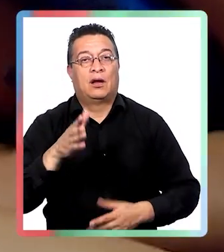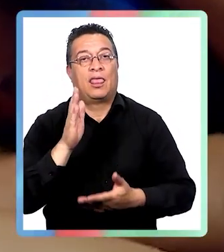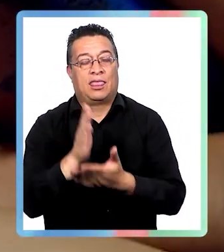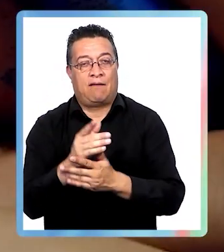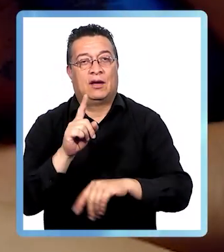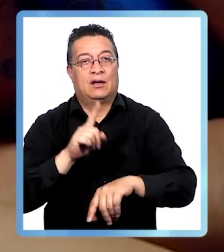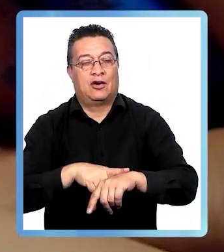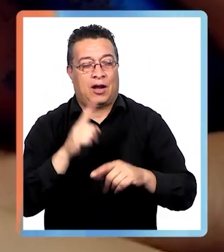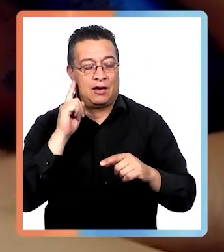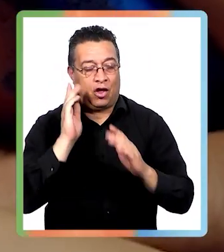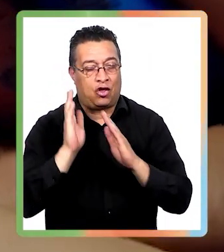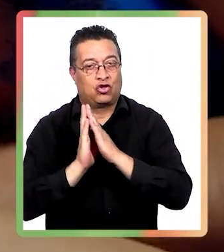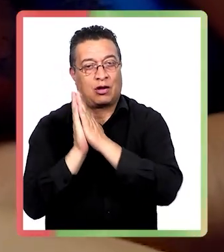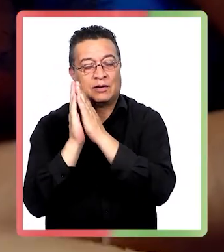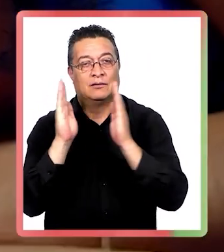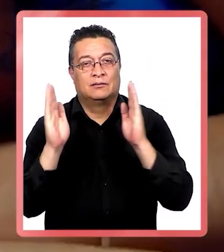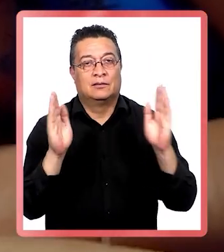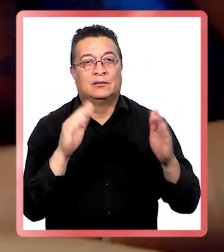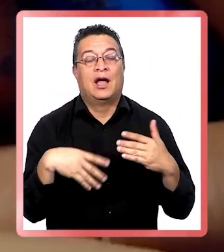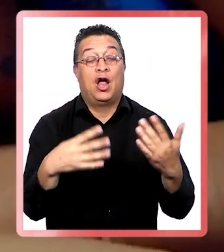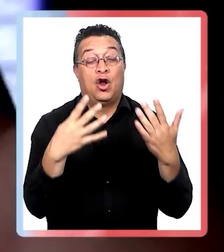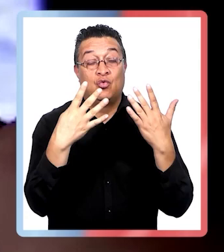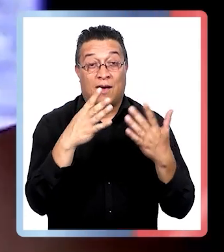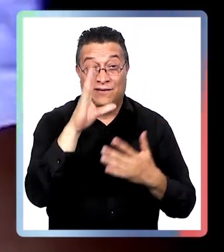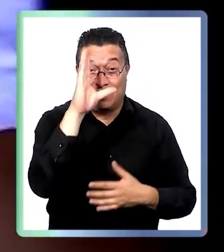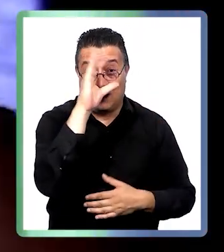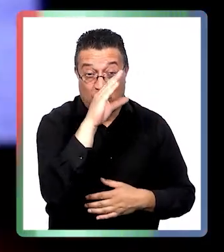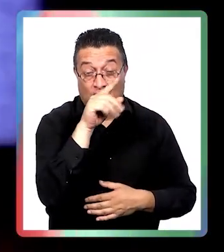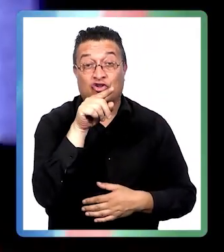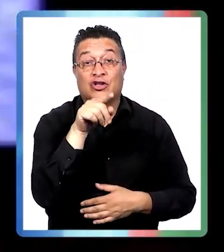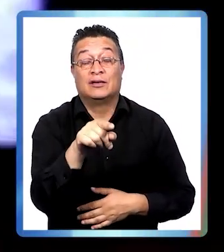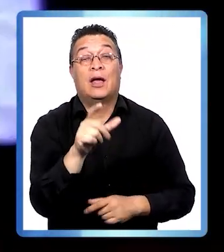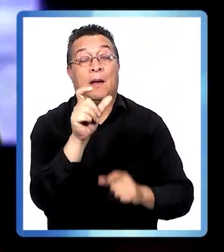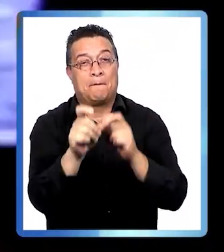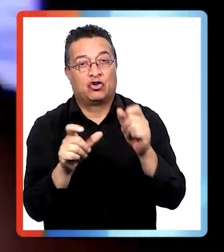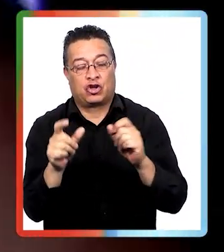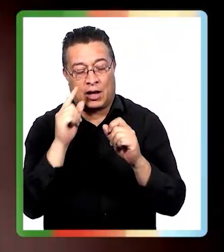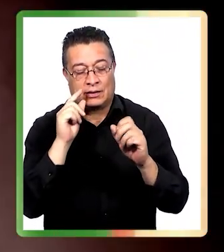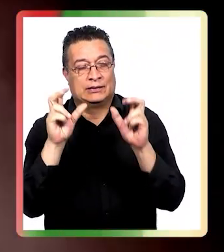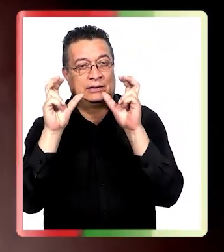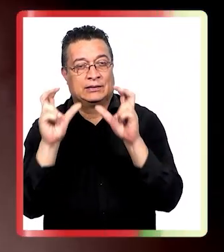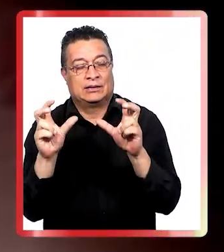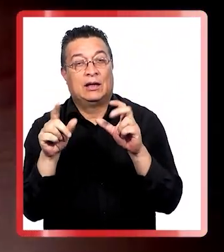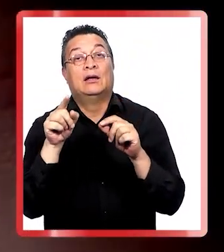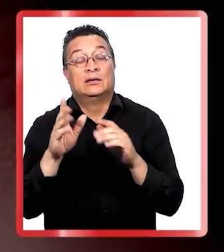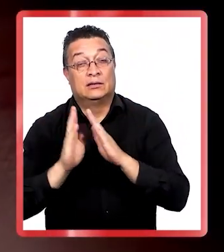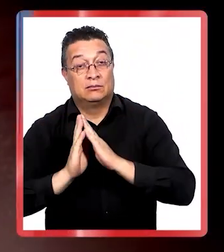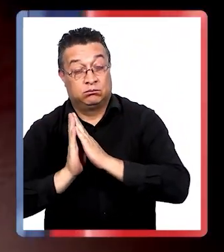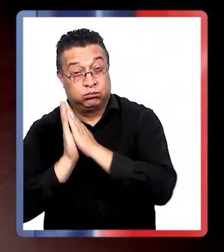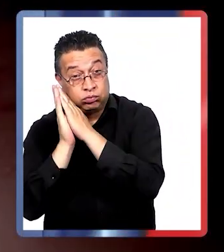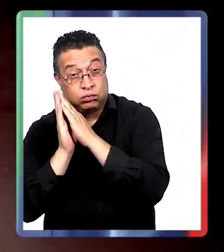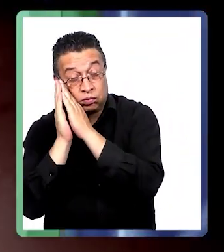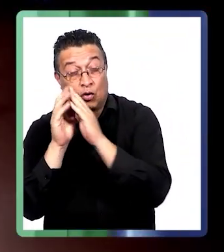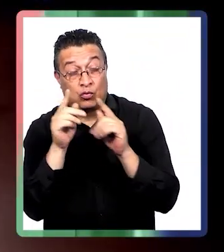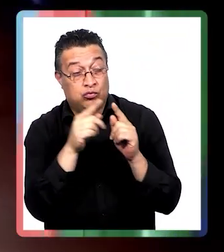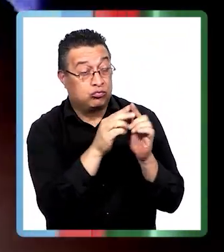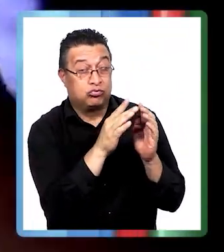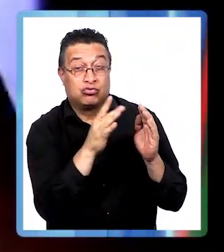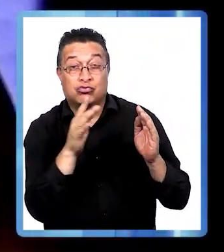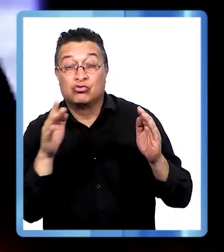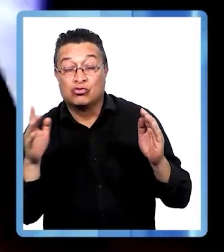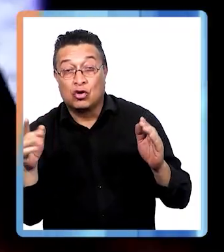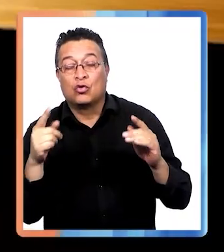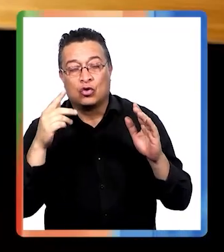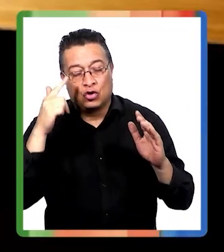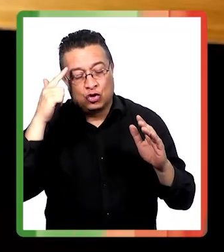nos corresponde dormir, pensemos ya después de las 9 10 de la noche, la persona está hiperalerta. Entonces, estas siestas prolongadas